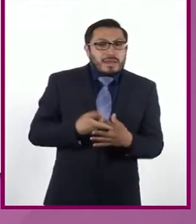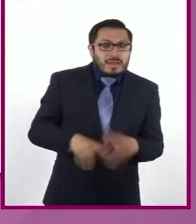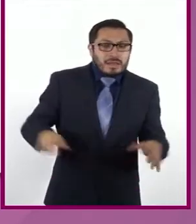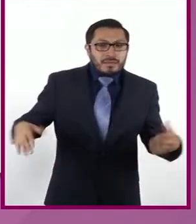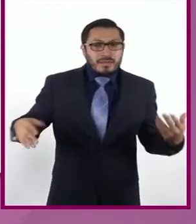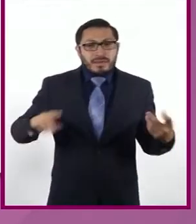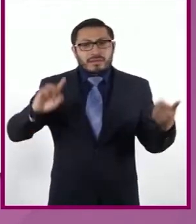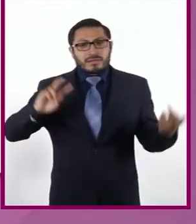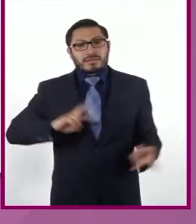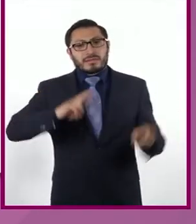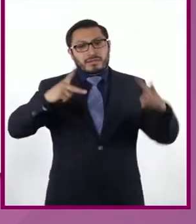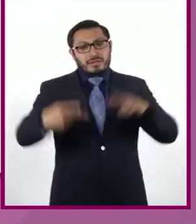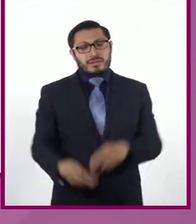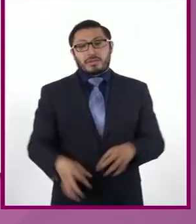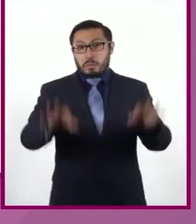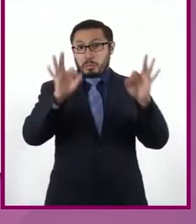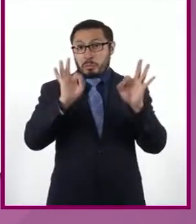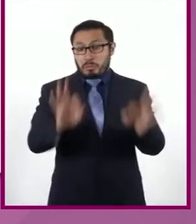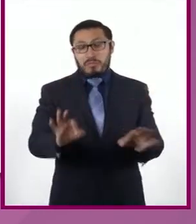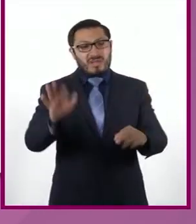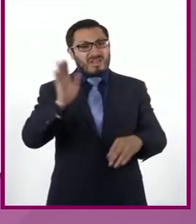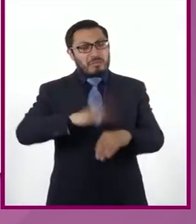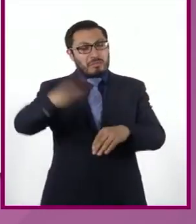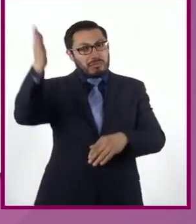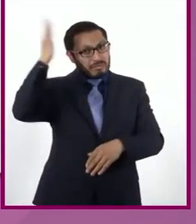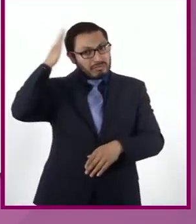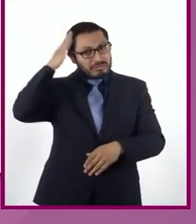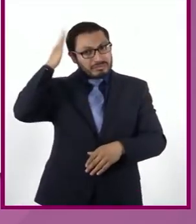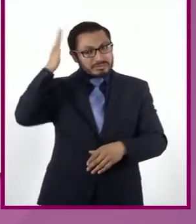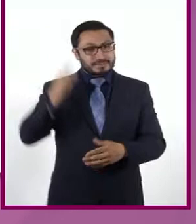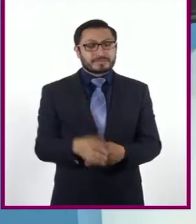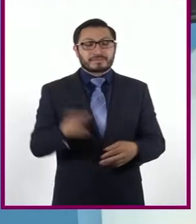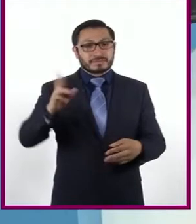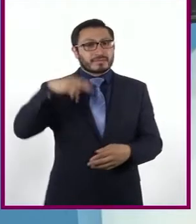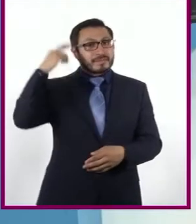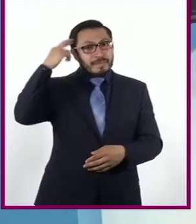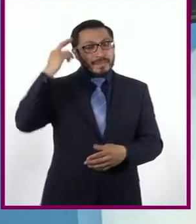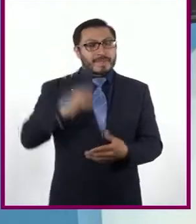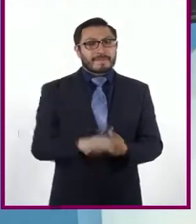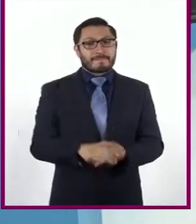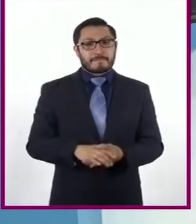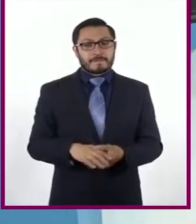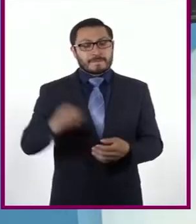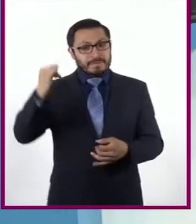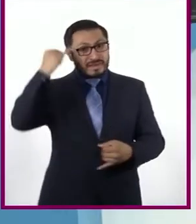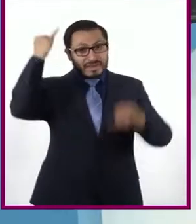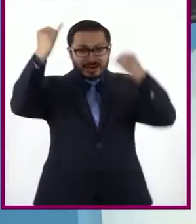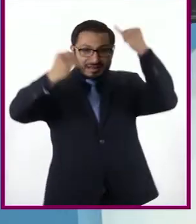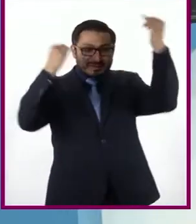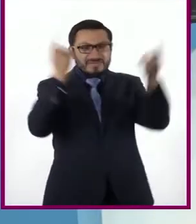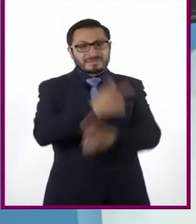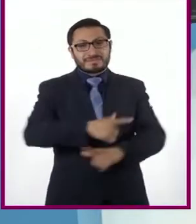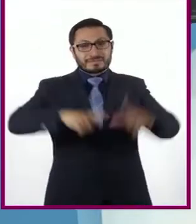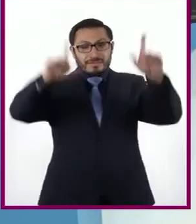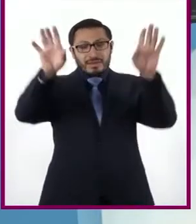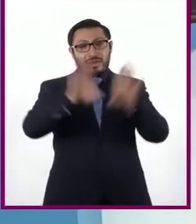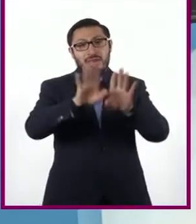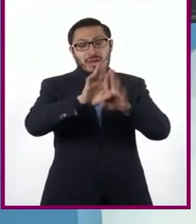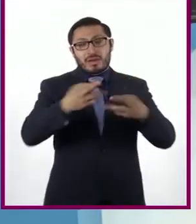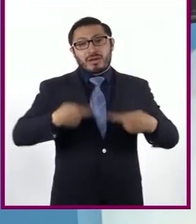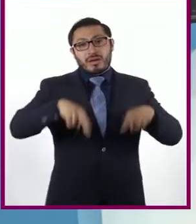contraposición al absolutismo y sus máximos representantes, los reyes. Las ideas liberales implicaron